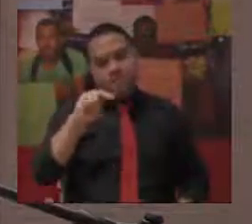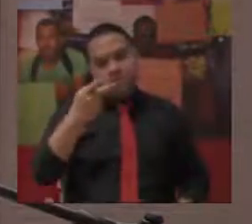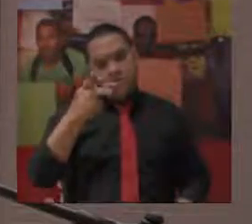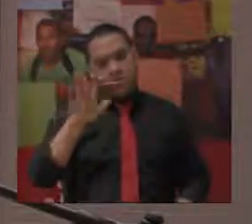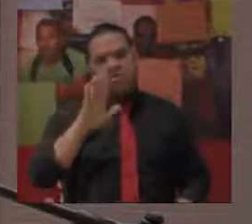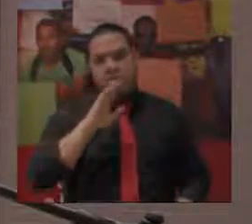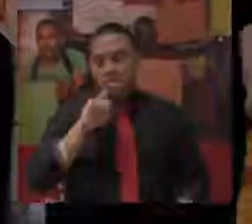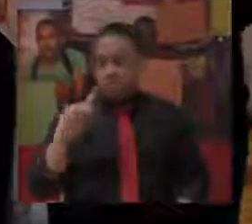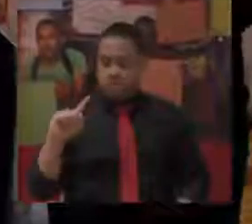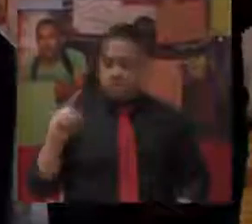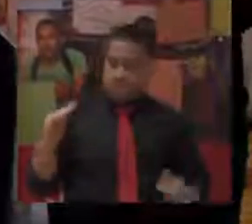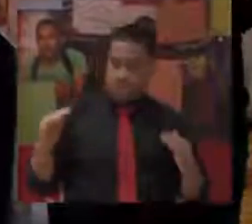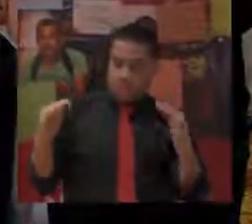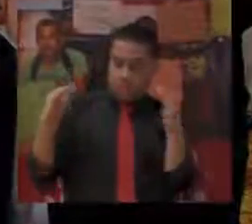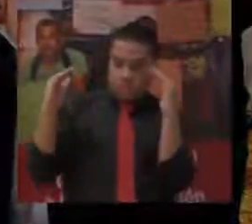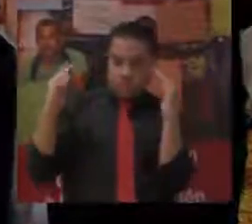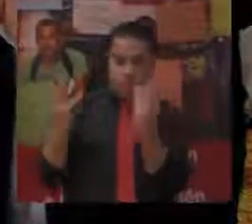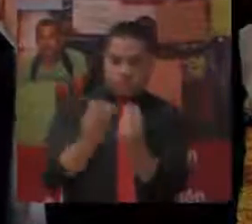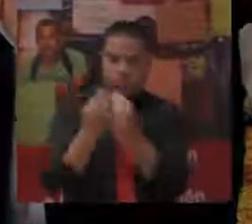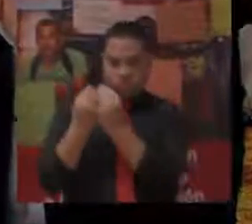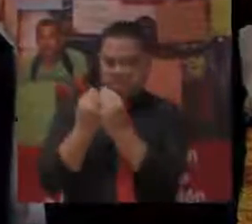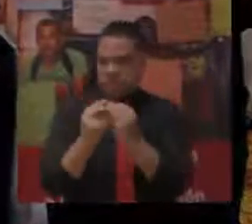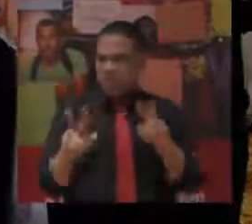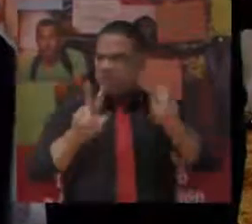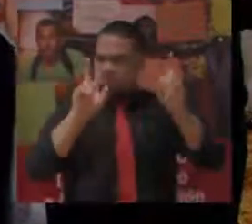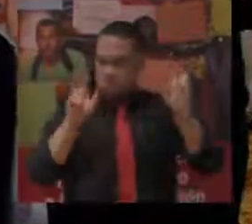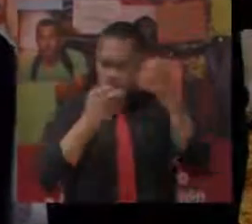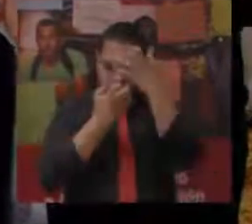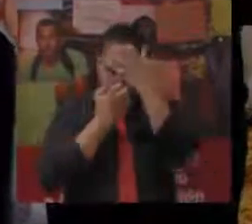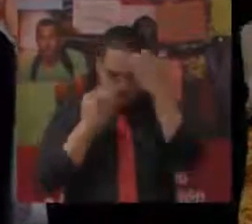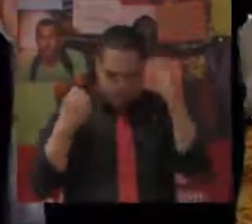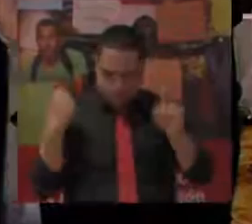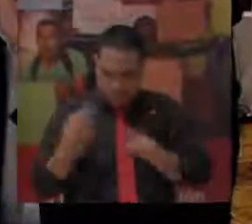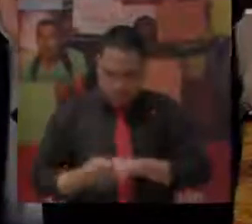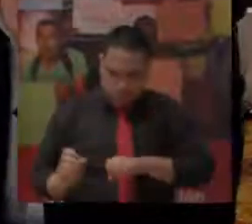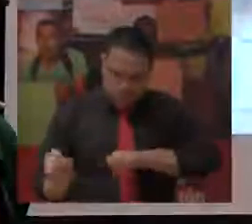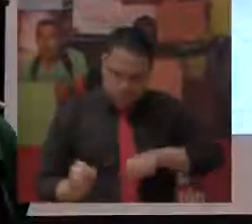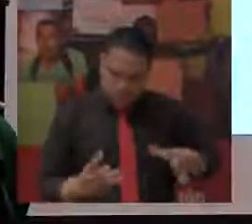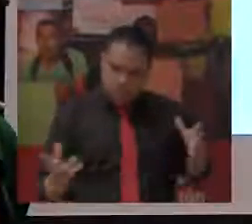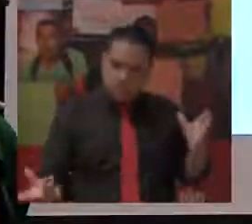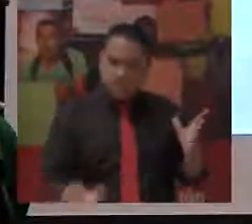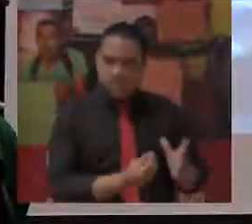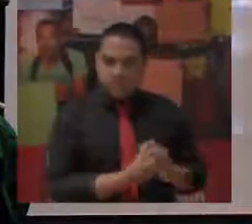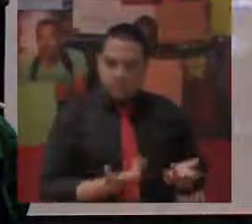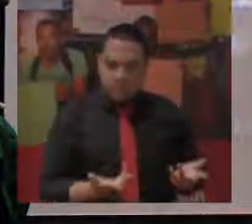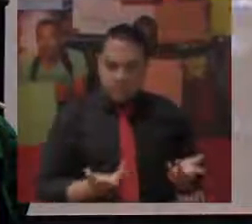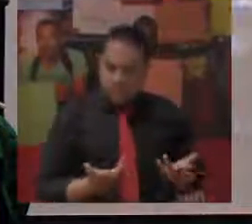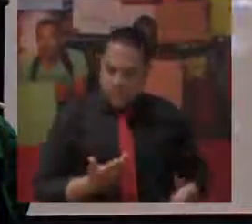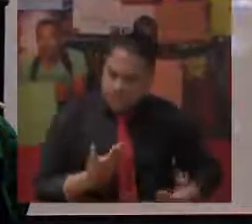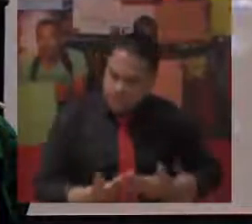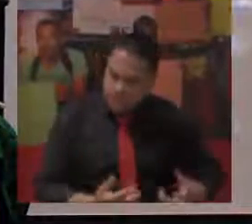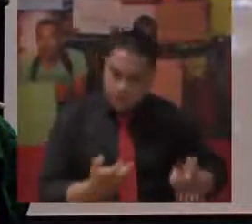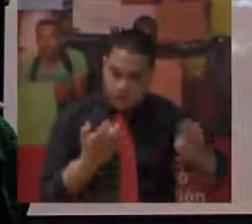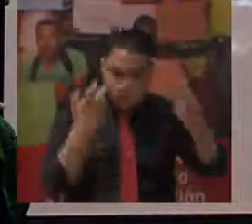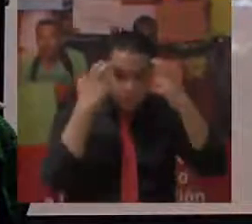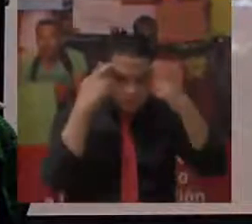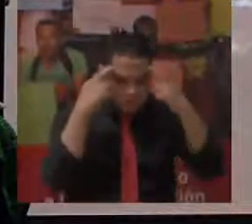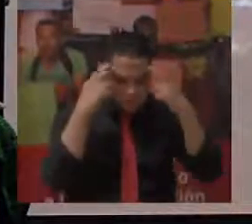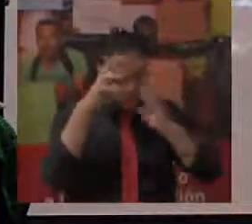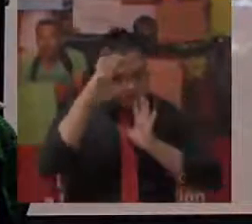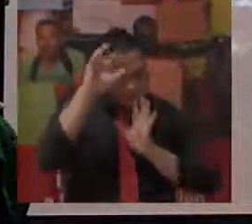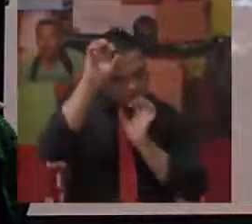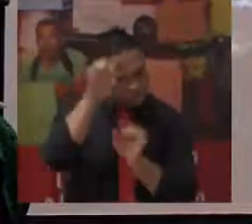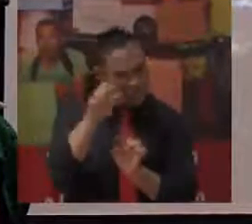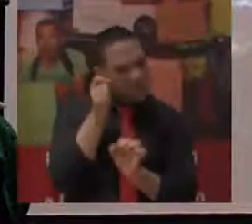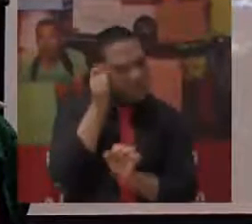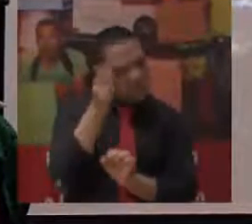alto consejero para la reintegración. Con él desarrollamos conocimiento, capacidad, entendimiento. Con